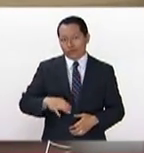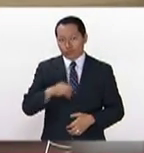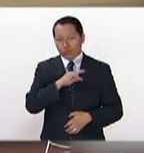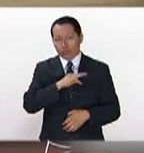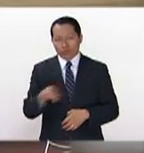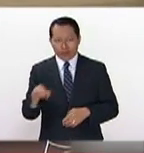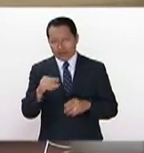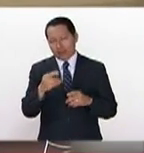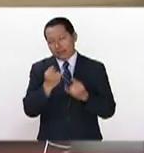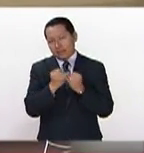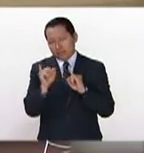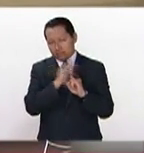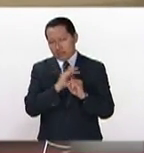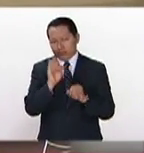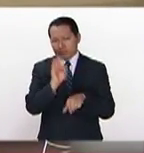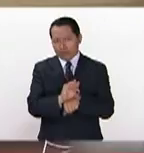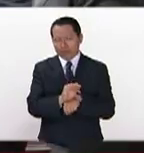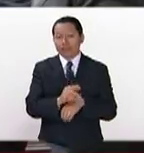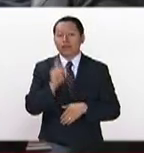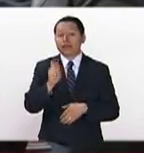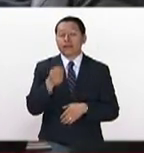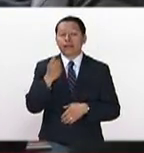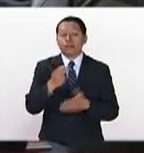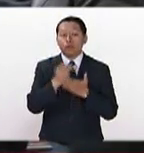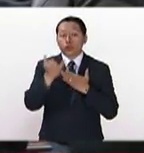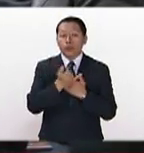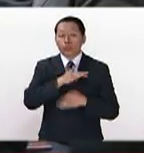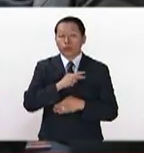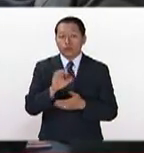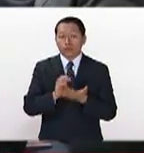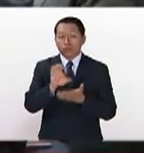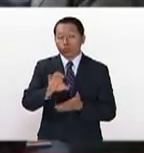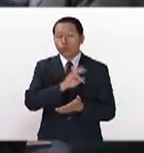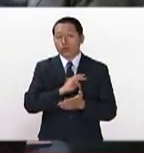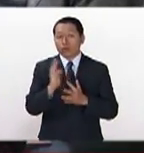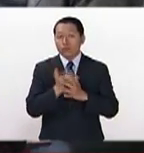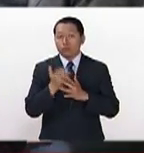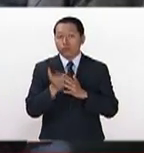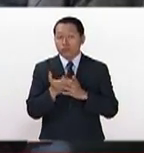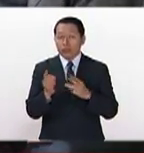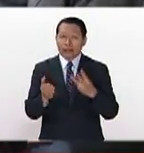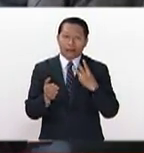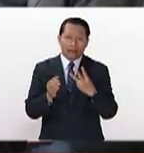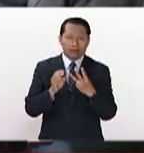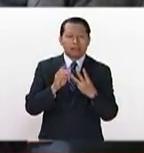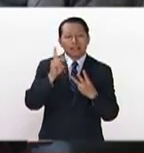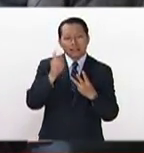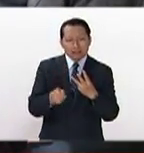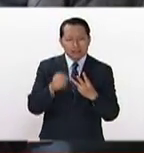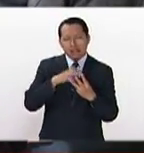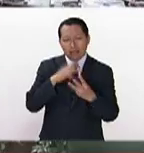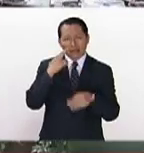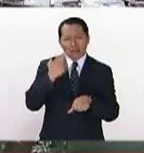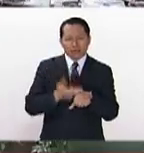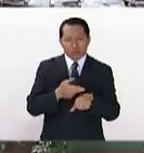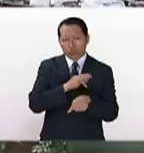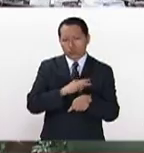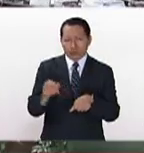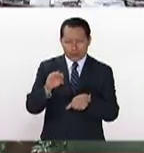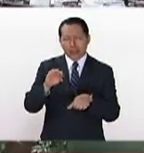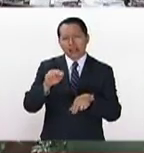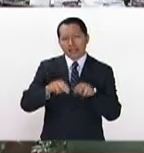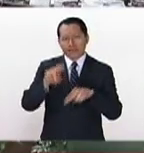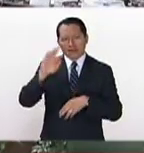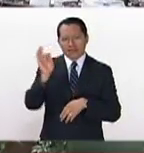una candidatura independiente. De acuerdo con este proyecto, el financiamiento será dividido en 3 bolsas para cada uno de los cargos que se van a disputar a nivel